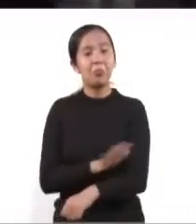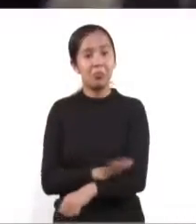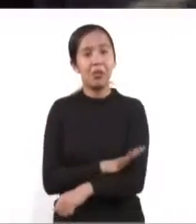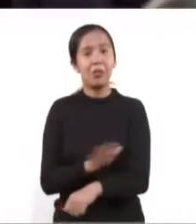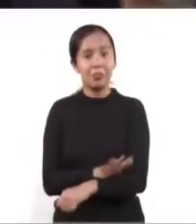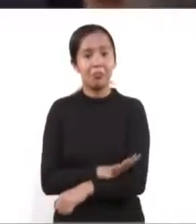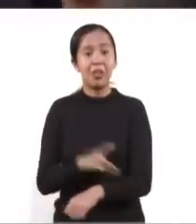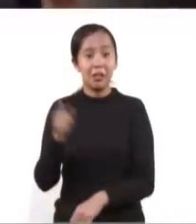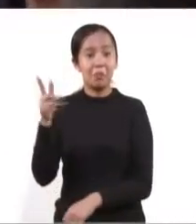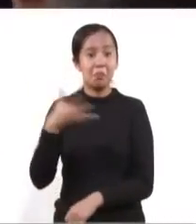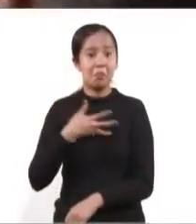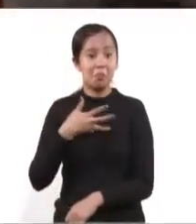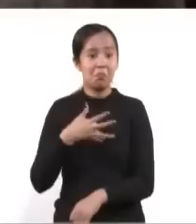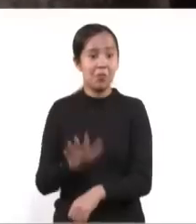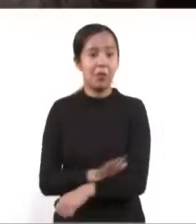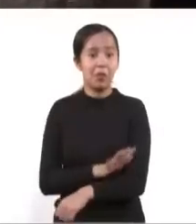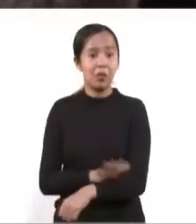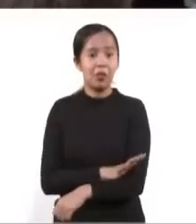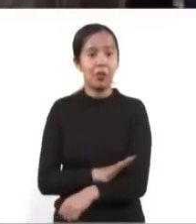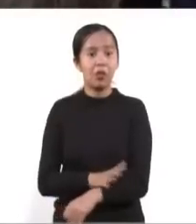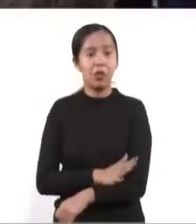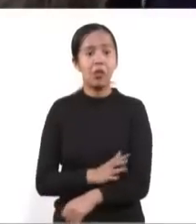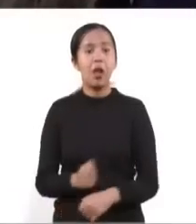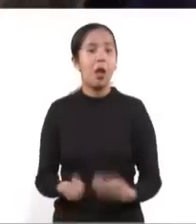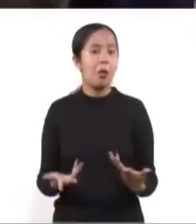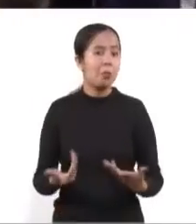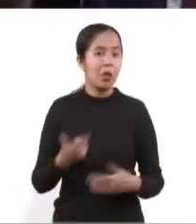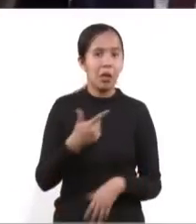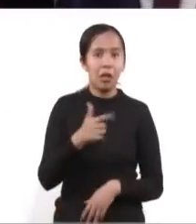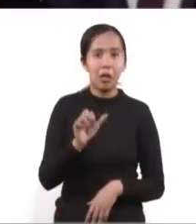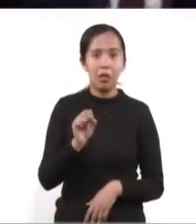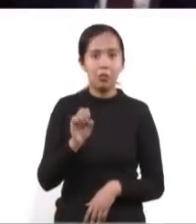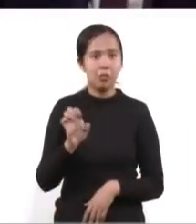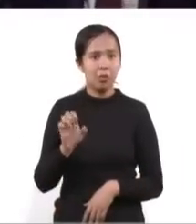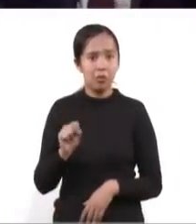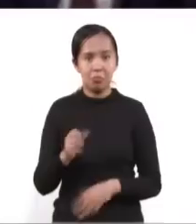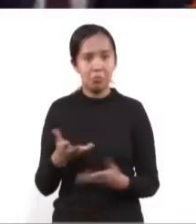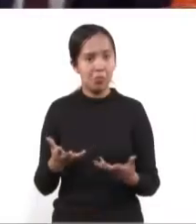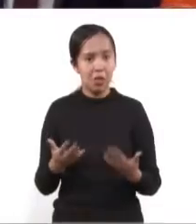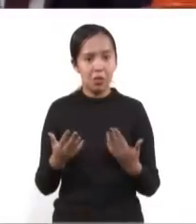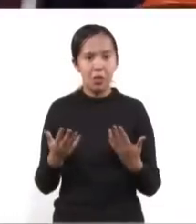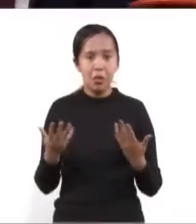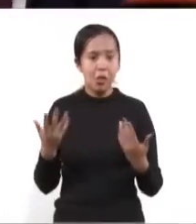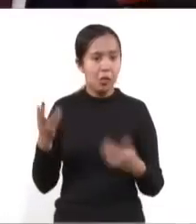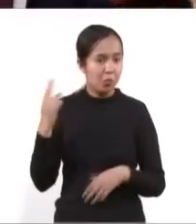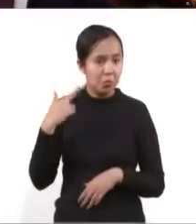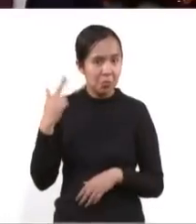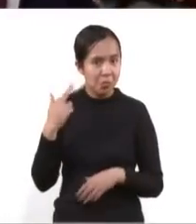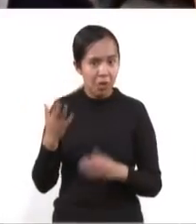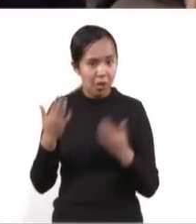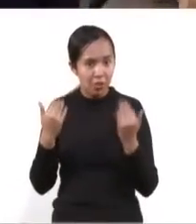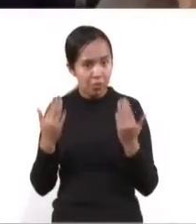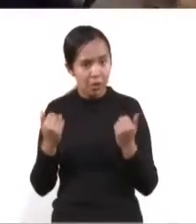¿está energizada? Sí. Ahorita que bajemos no se ve nada, esto es gas, es simple y sencillamente el paso